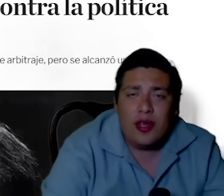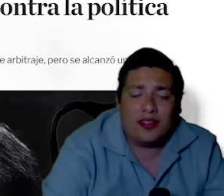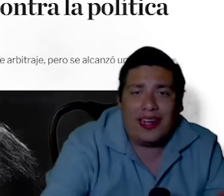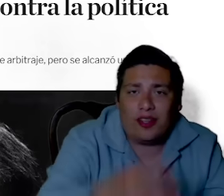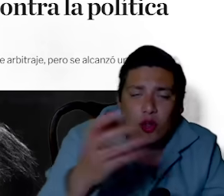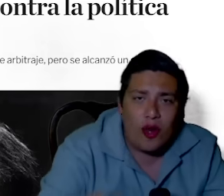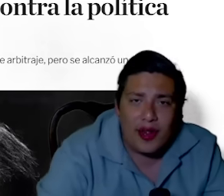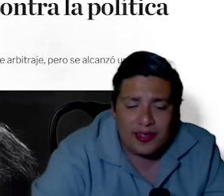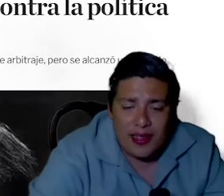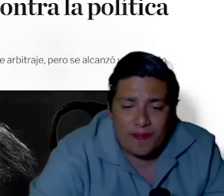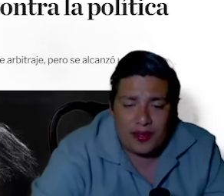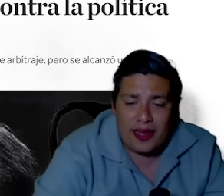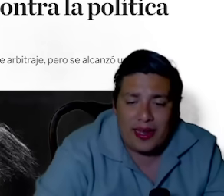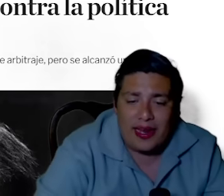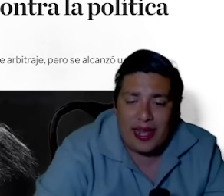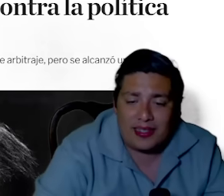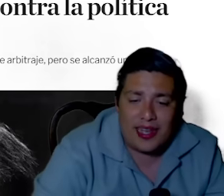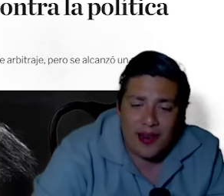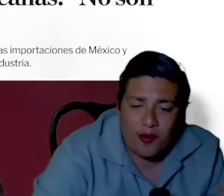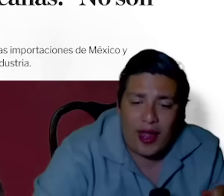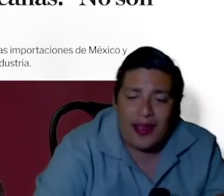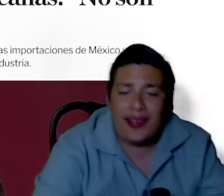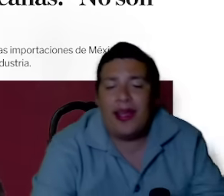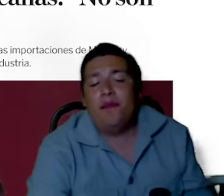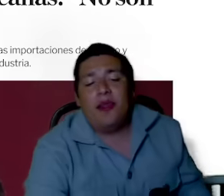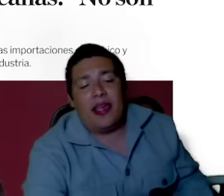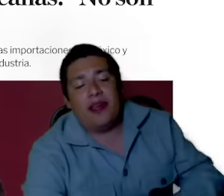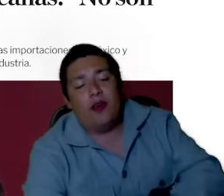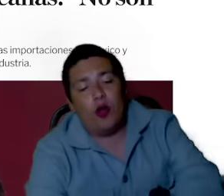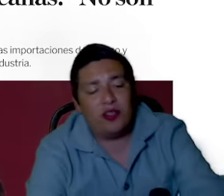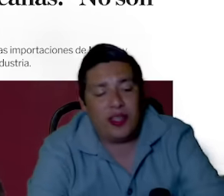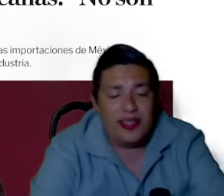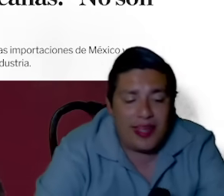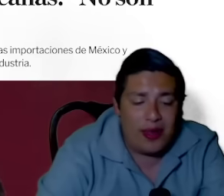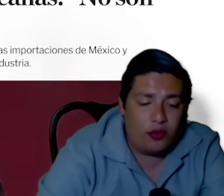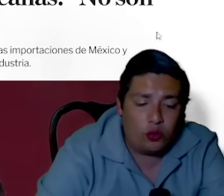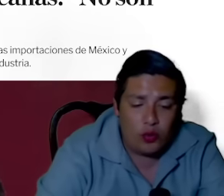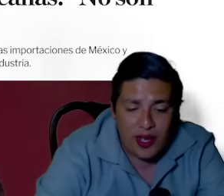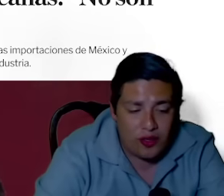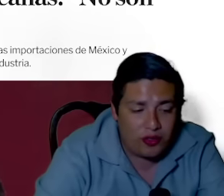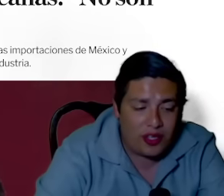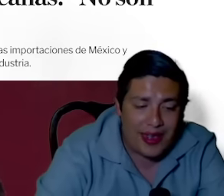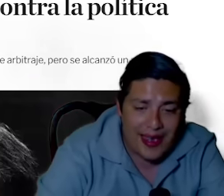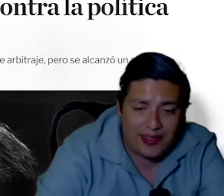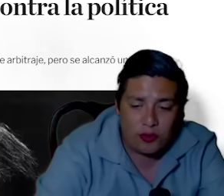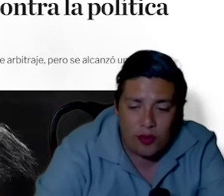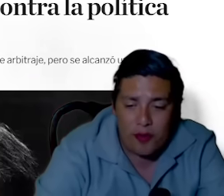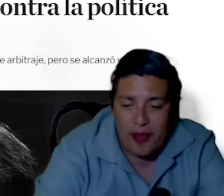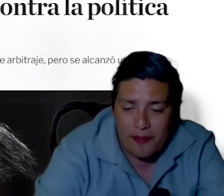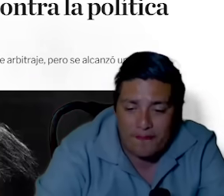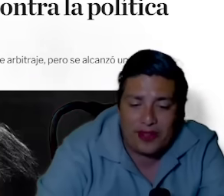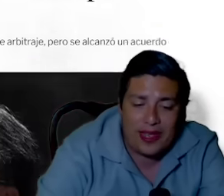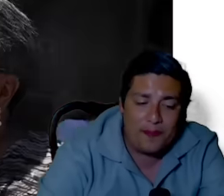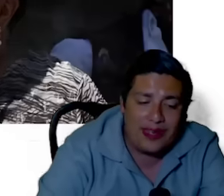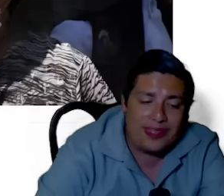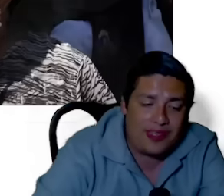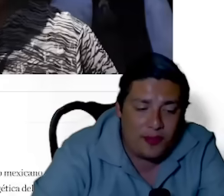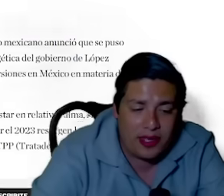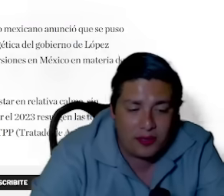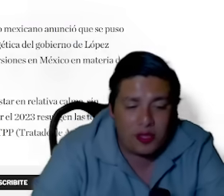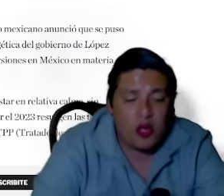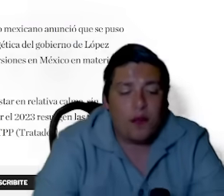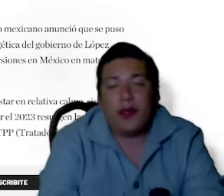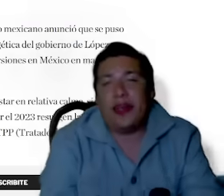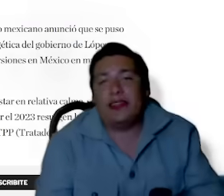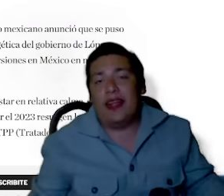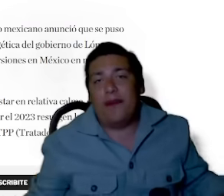los sectores del acero allá en los Estados Unidos y esto obviamente Amigas